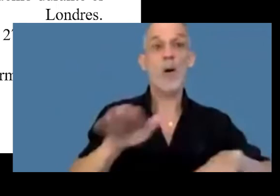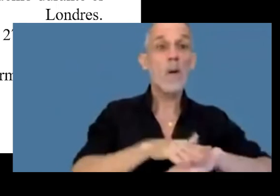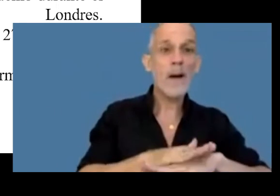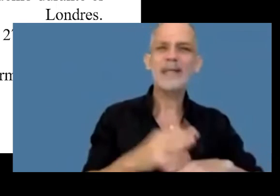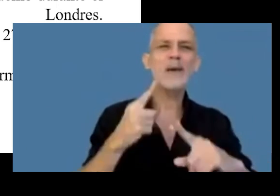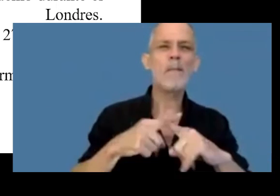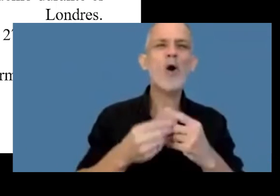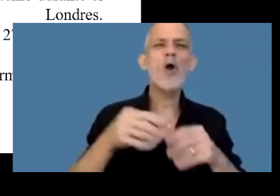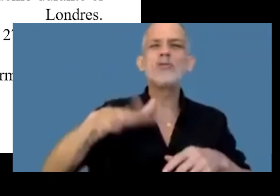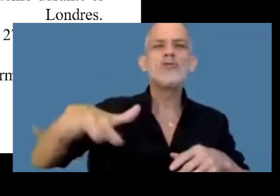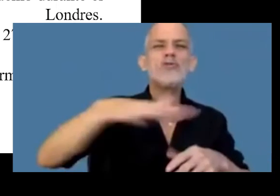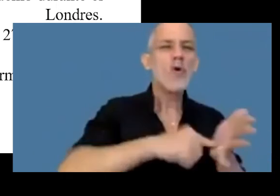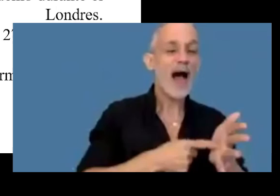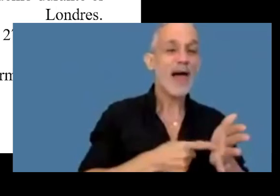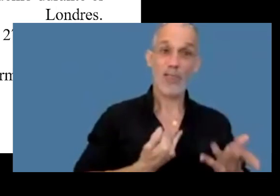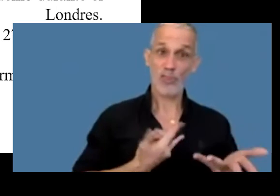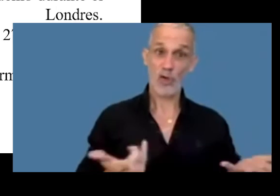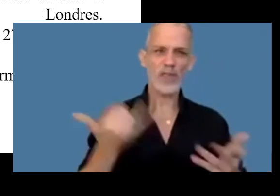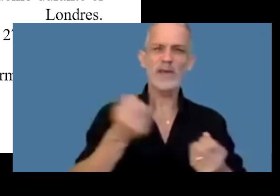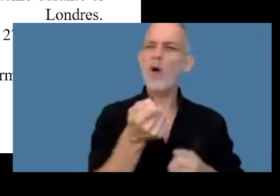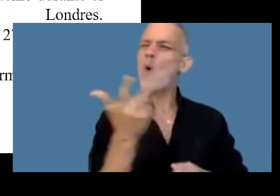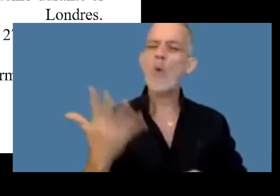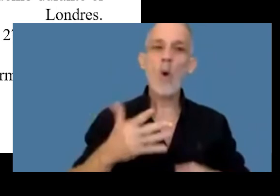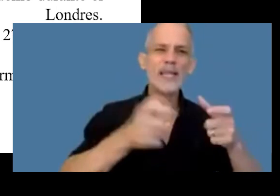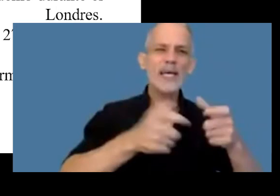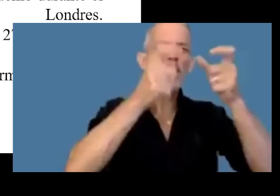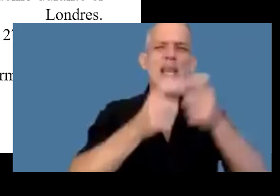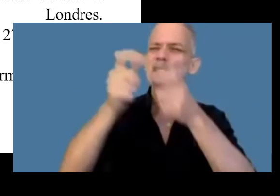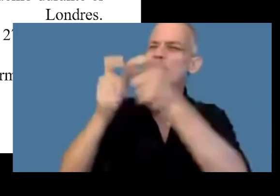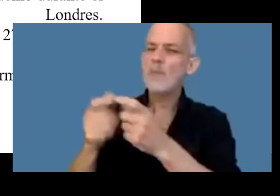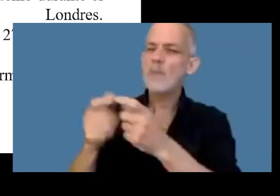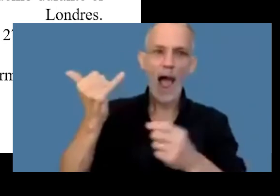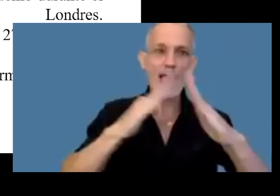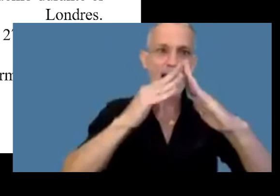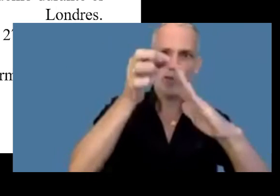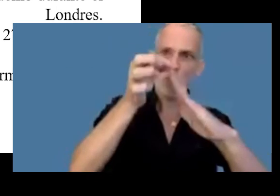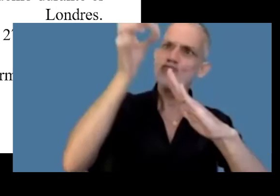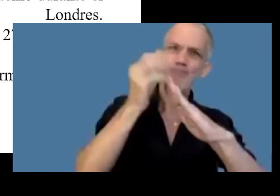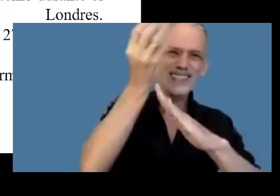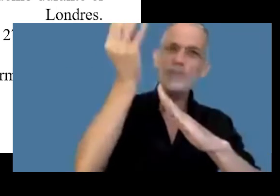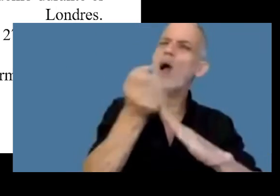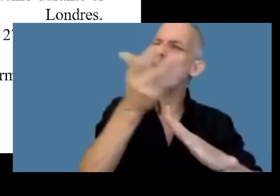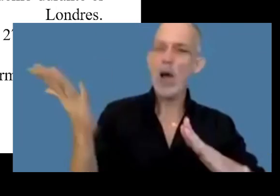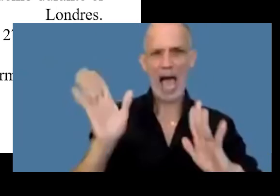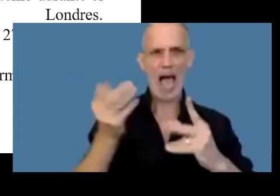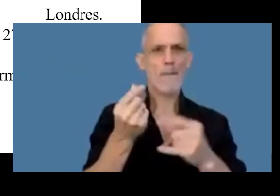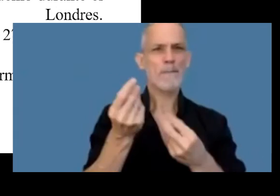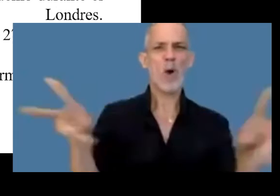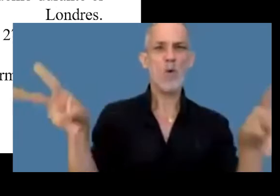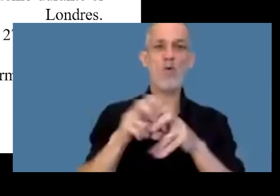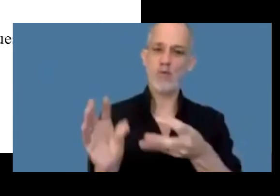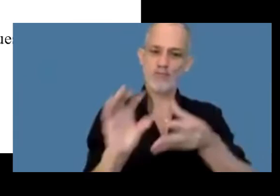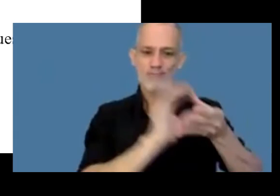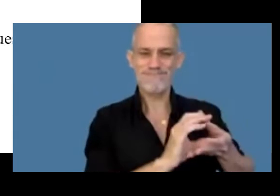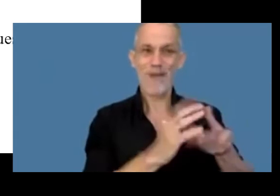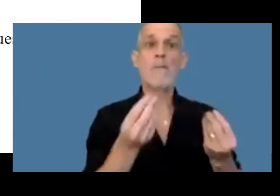localidad, contar la cantidad de chimeneas que habían sobre los hogares, y el dinero era recaudado directamente para